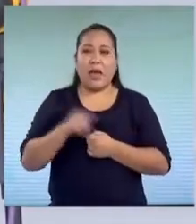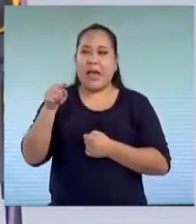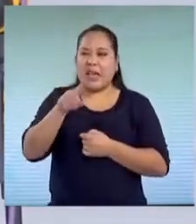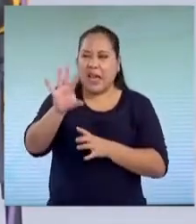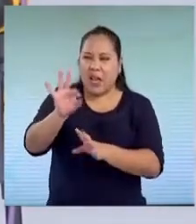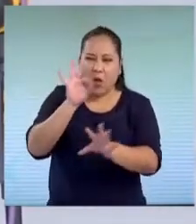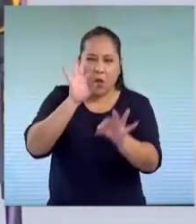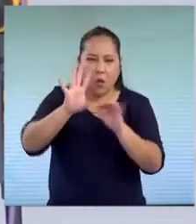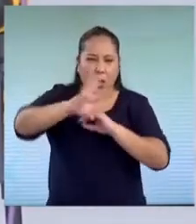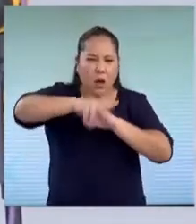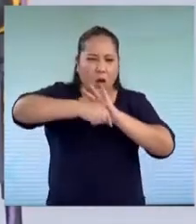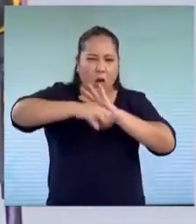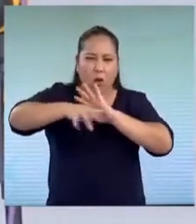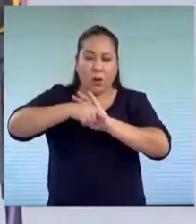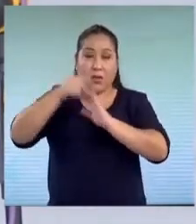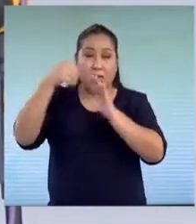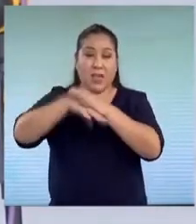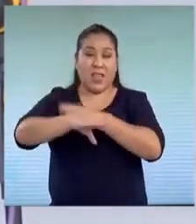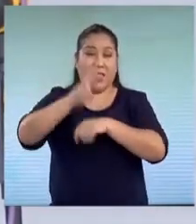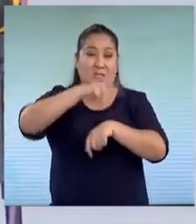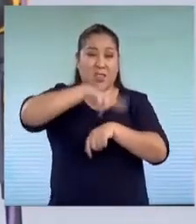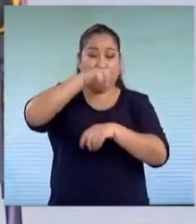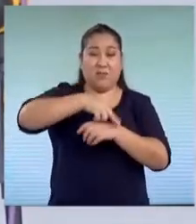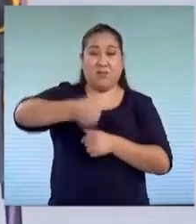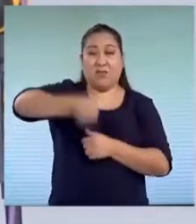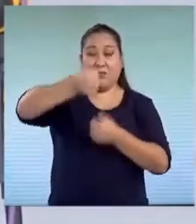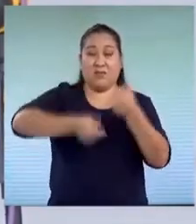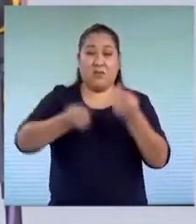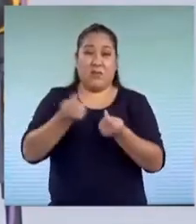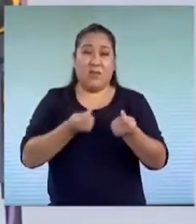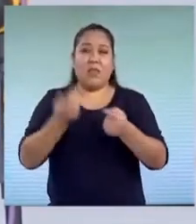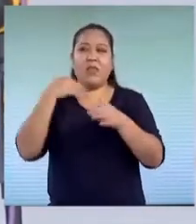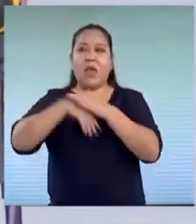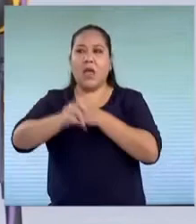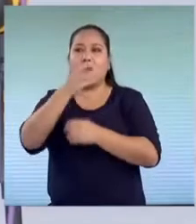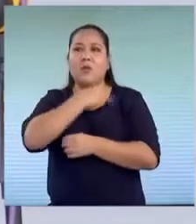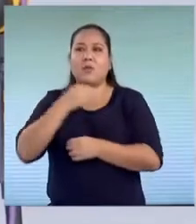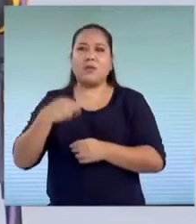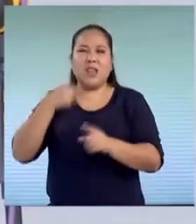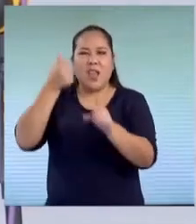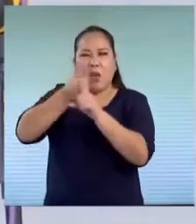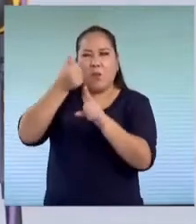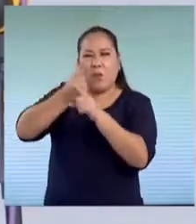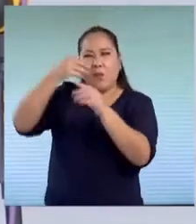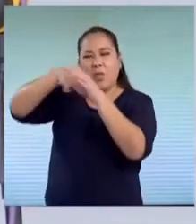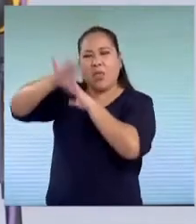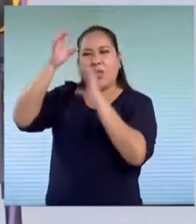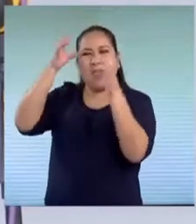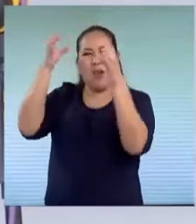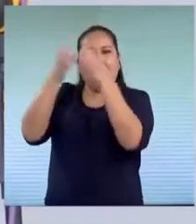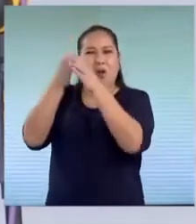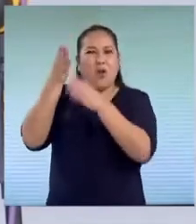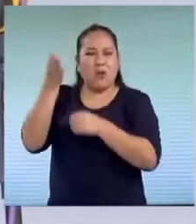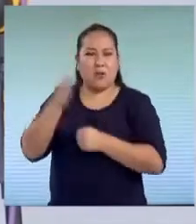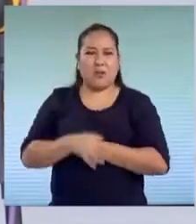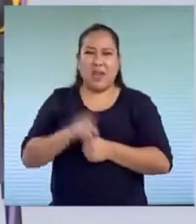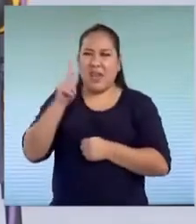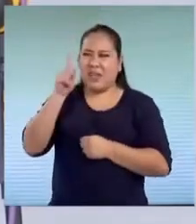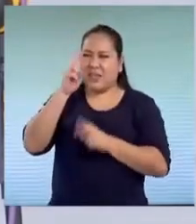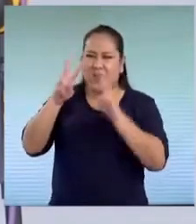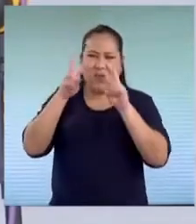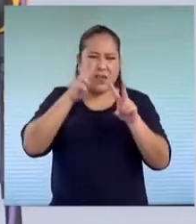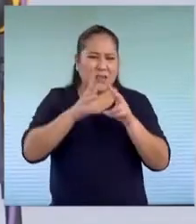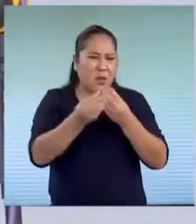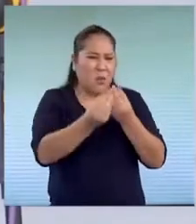corruptos en los gobiernos regionales, en los ministerios, en el propio Congreso de la República, donde han habido